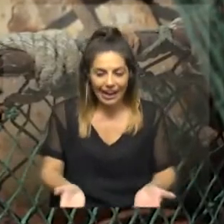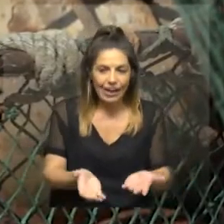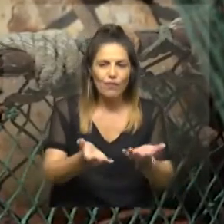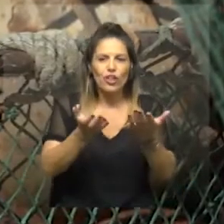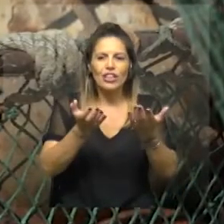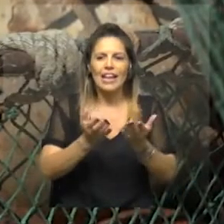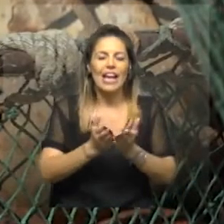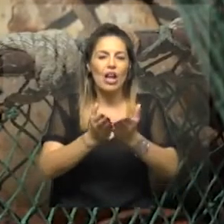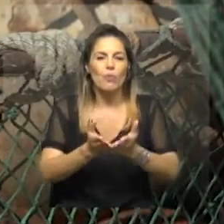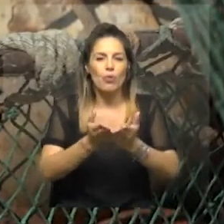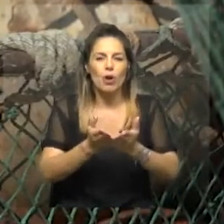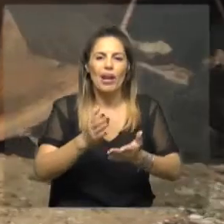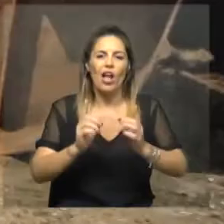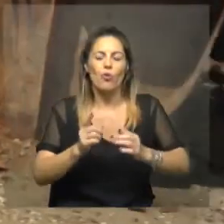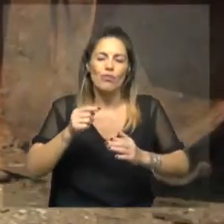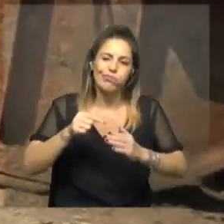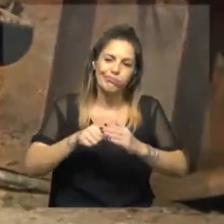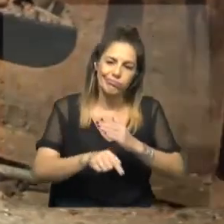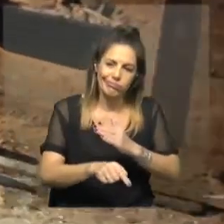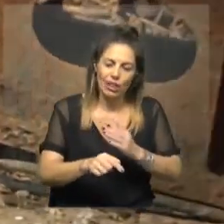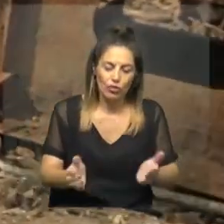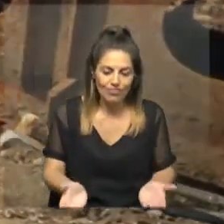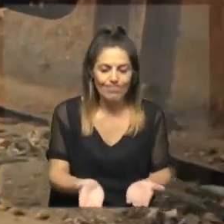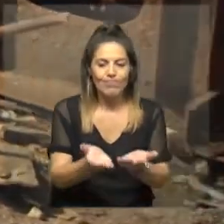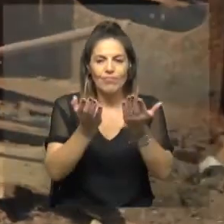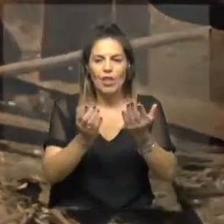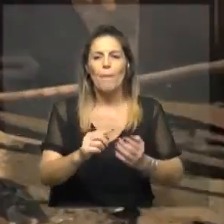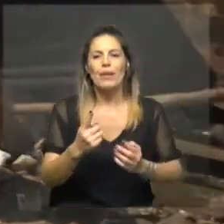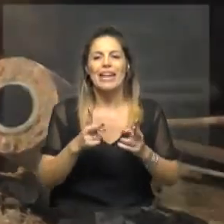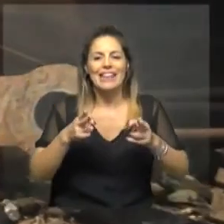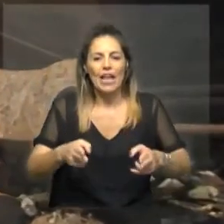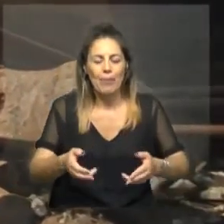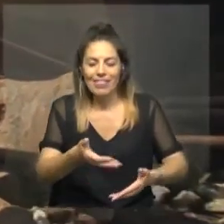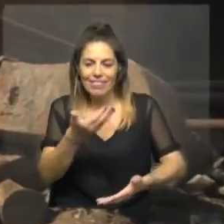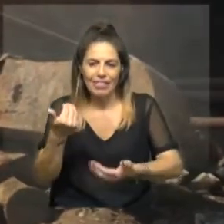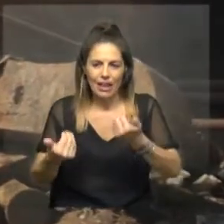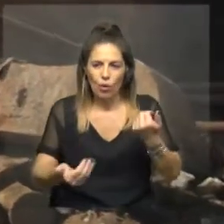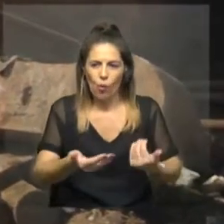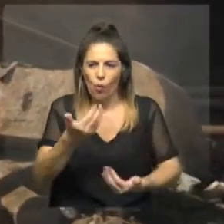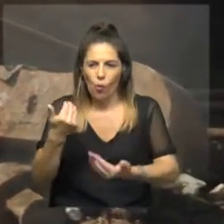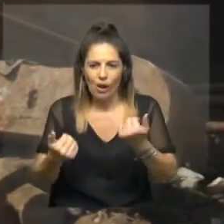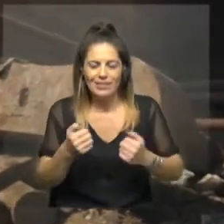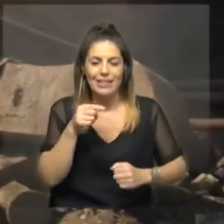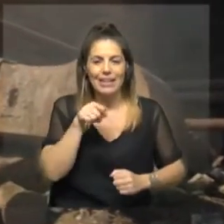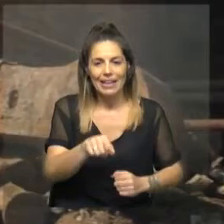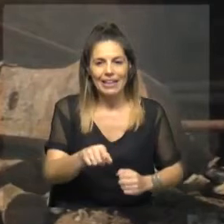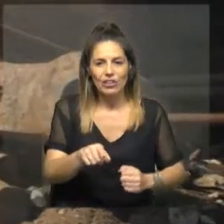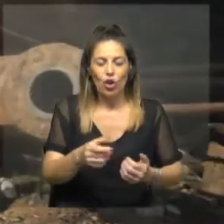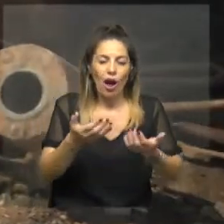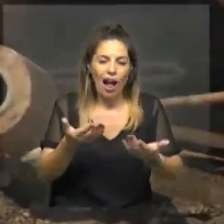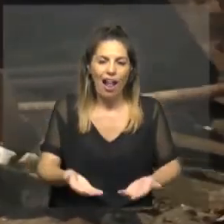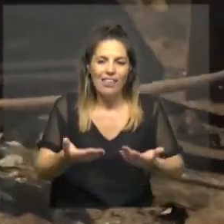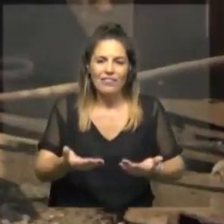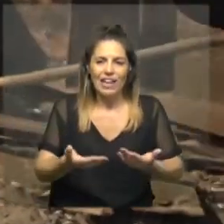porque muchos están semi-hundidos. Y luego se realiza la primera etapa de desguace. Esta etapa consiste en alivianar la